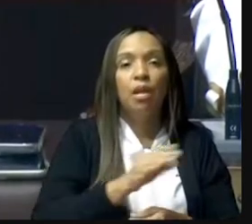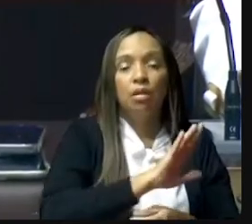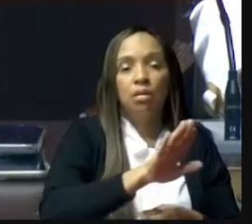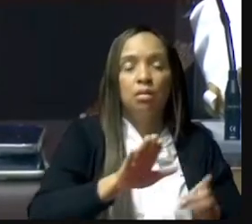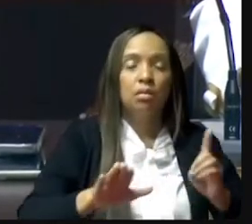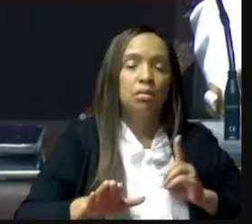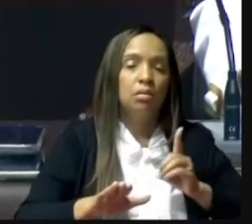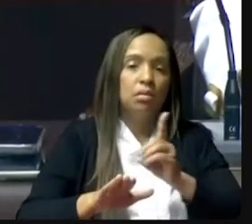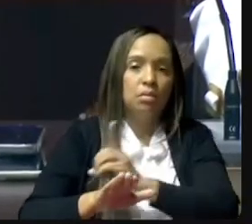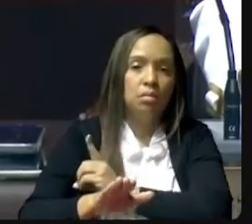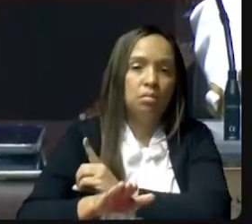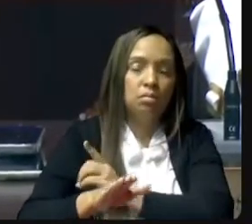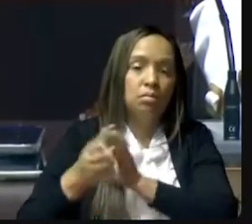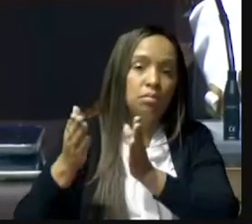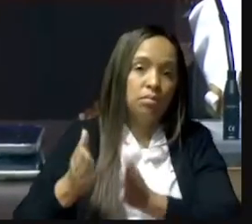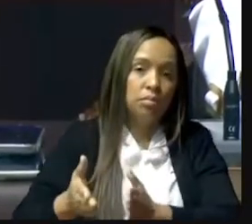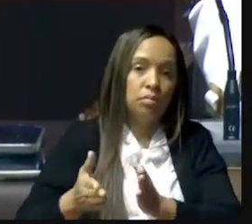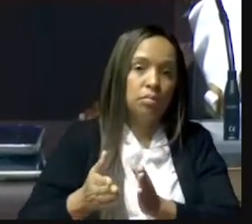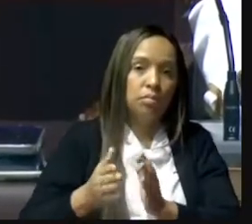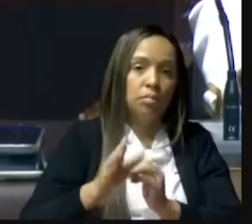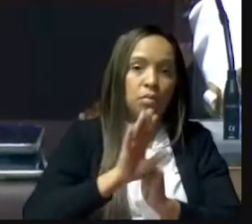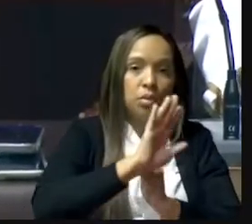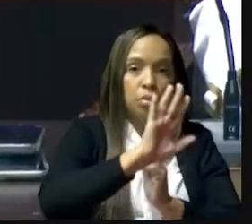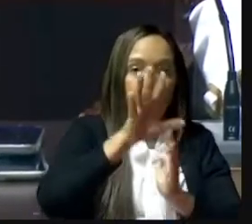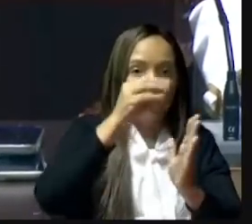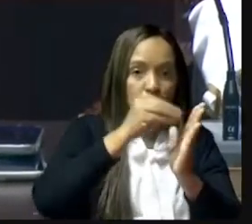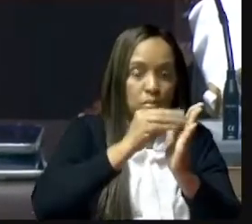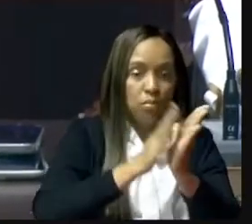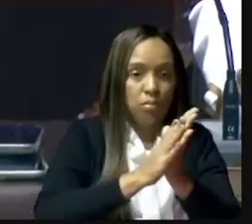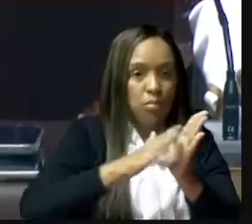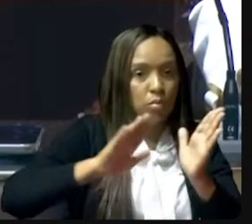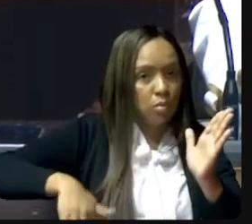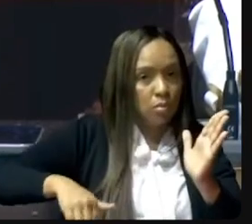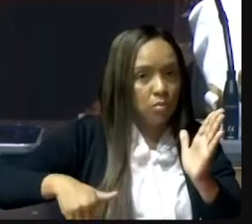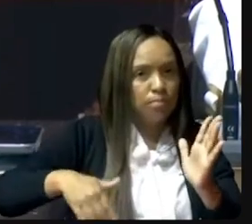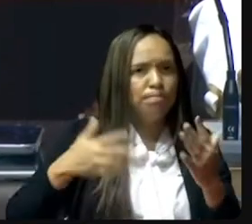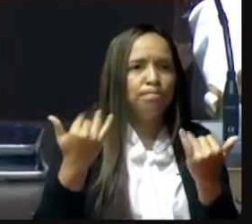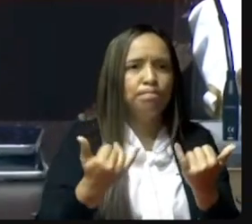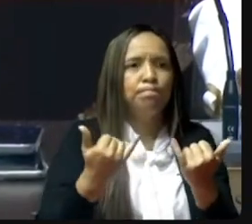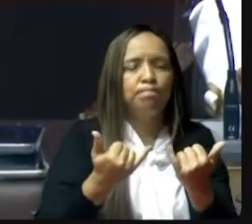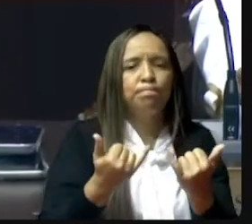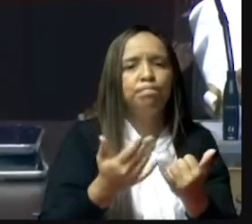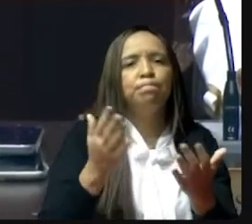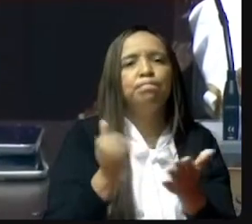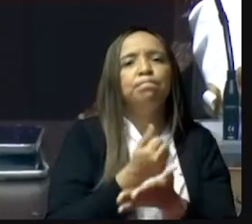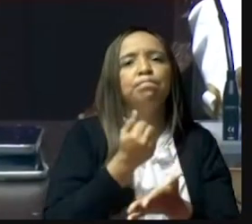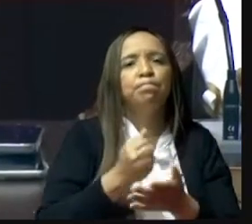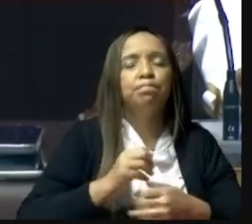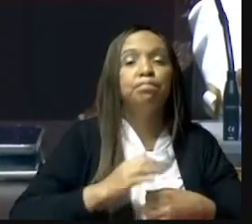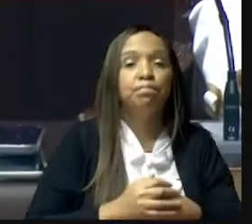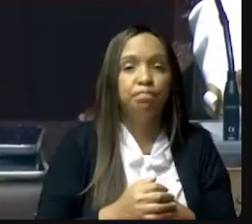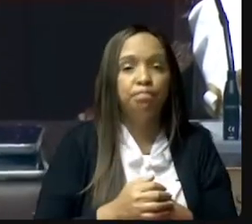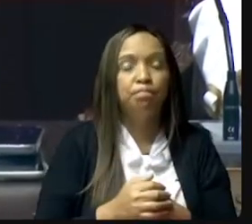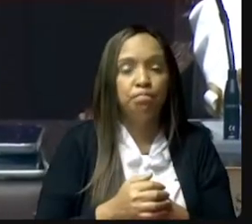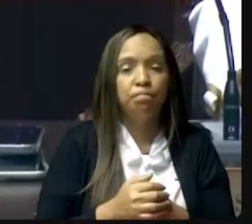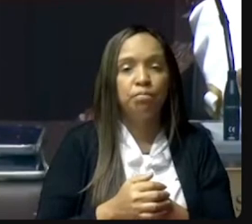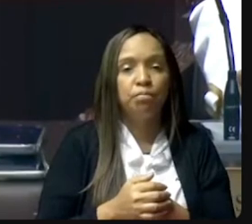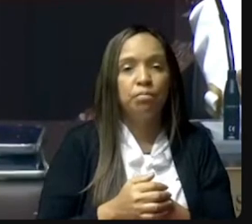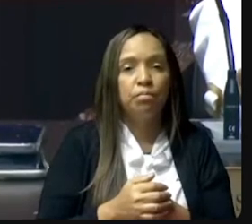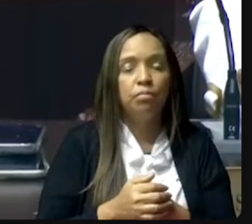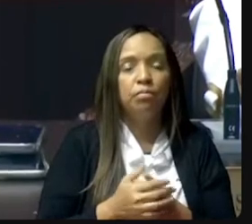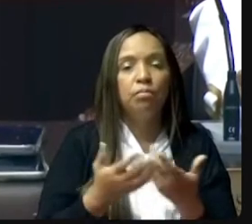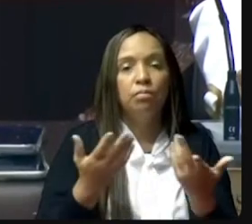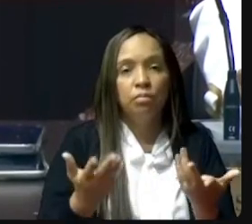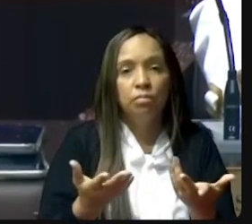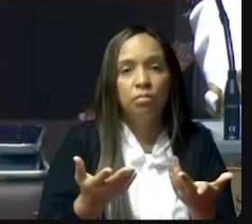han llenado Todavía este propósito Asimismo pido a cada bancada que se ocupen de saber